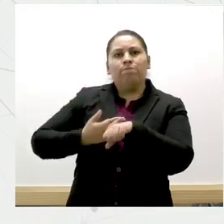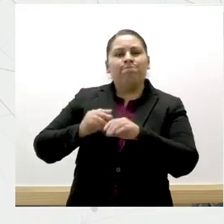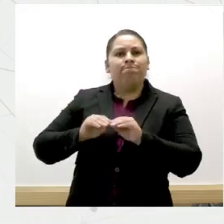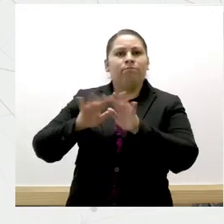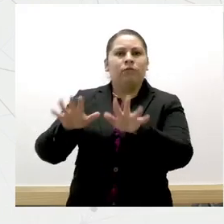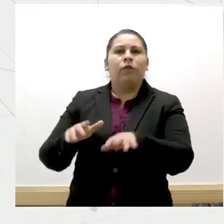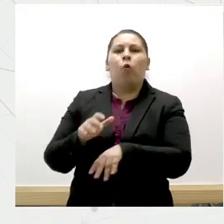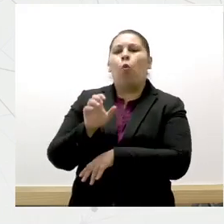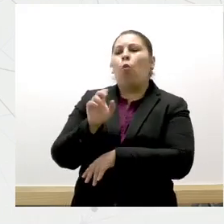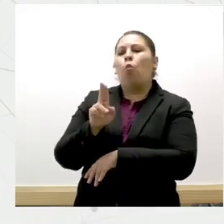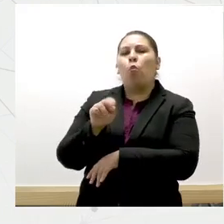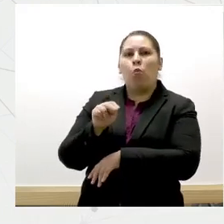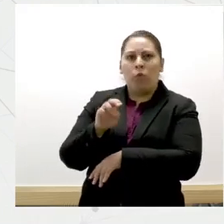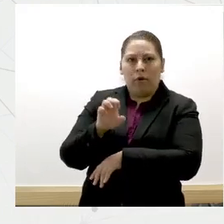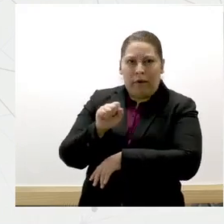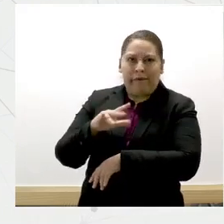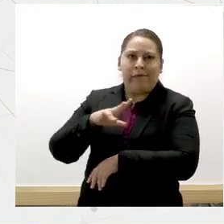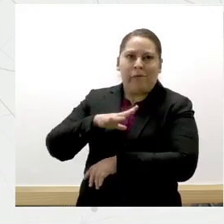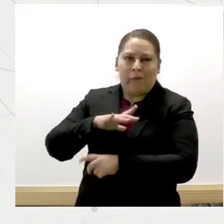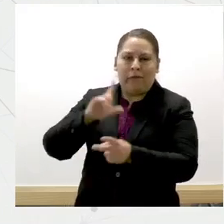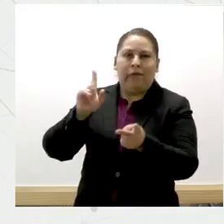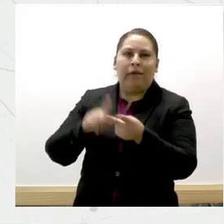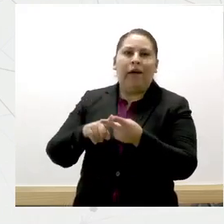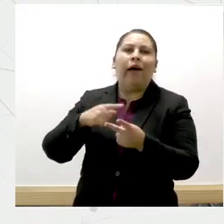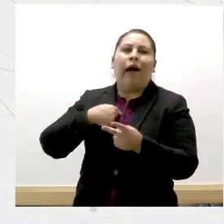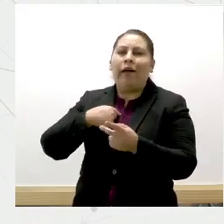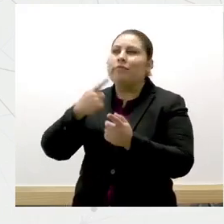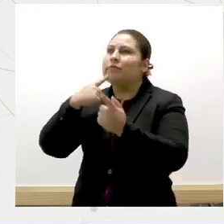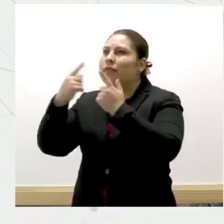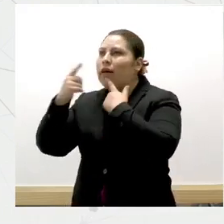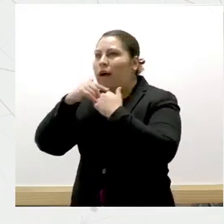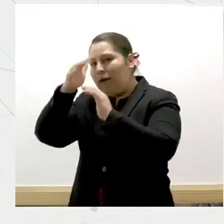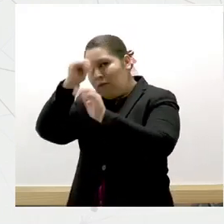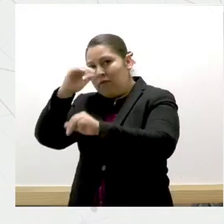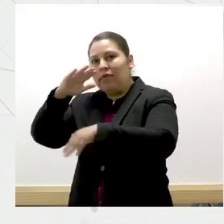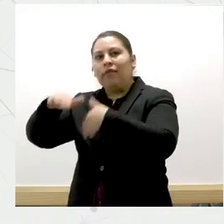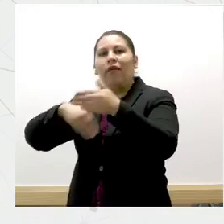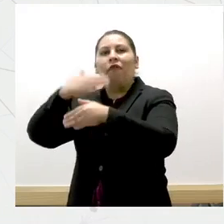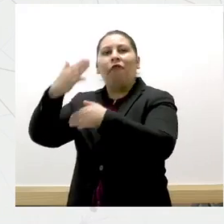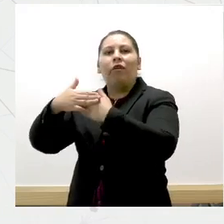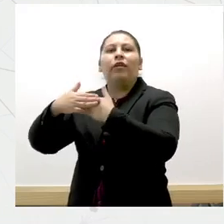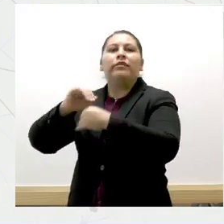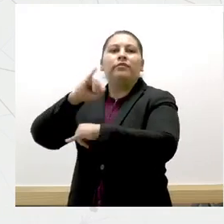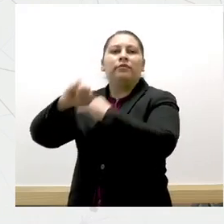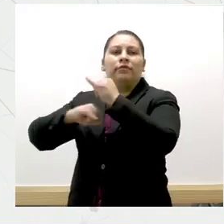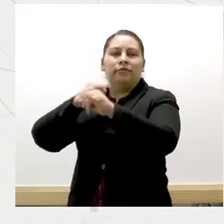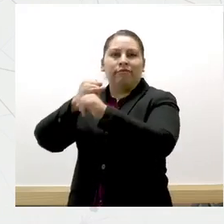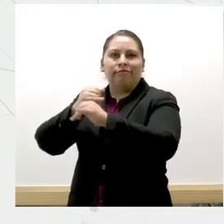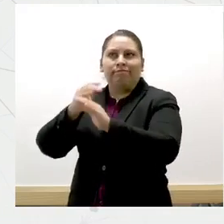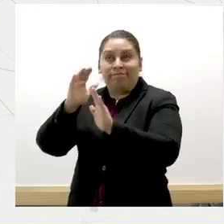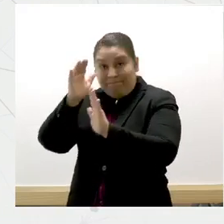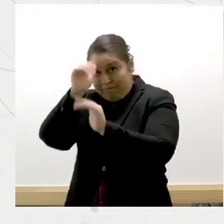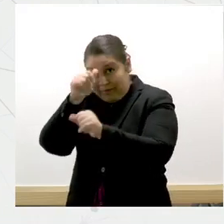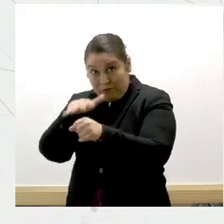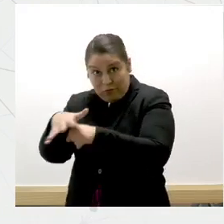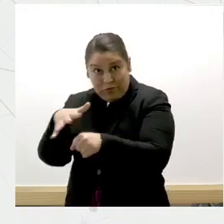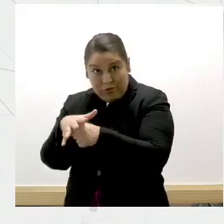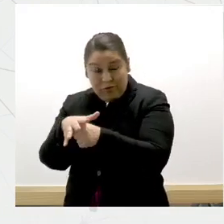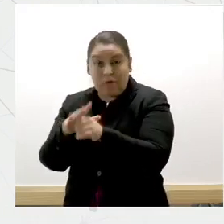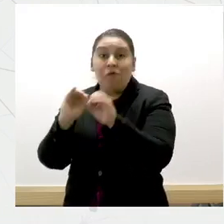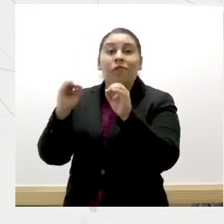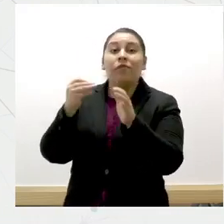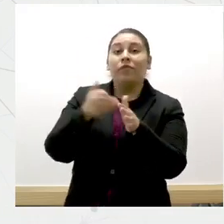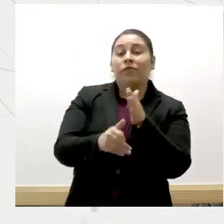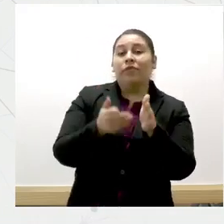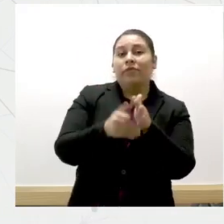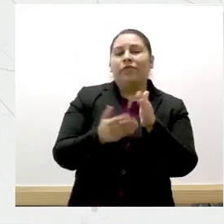UNESCO, tenemos los convenios internacionales. ¿Son suficientes? Perfecto, no lo son. Pensemos qué necesitamos, ¿no? Nosotros